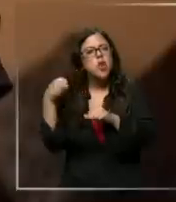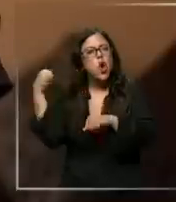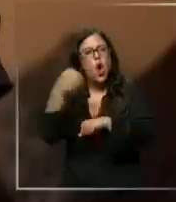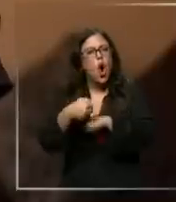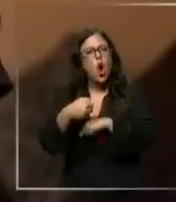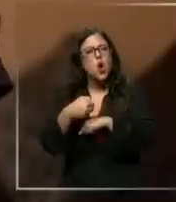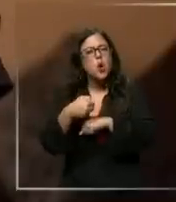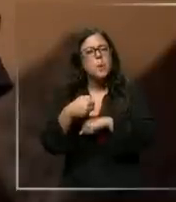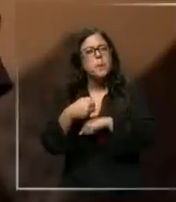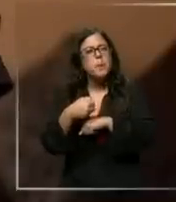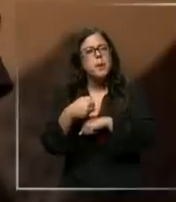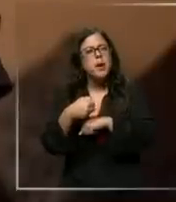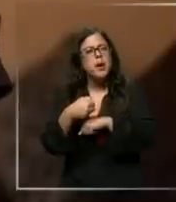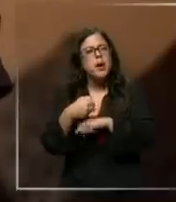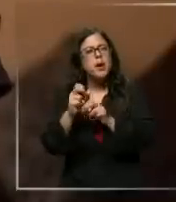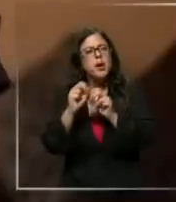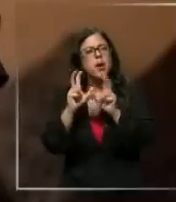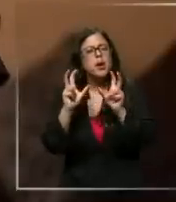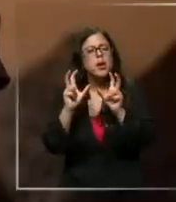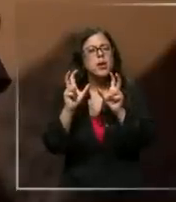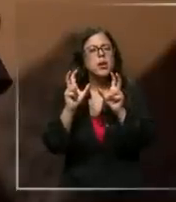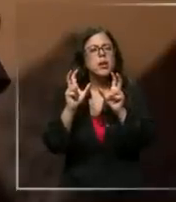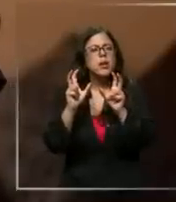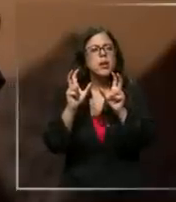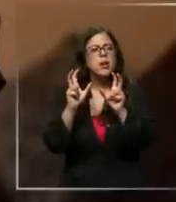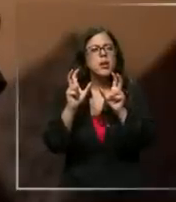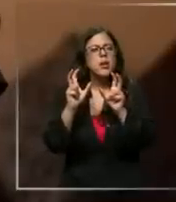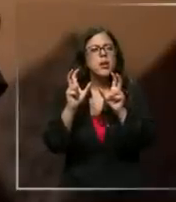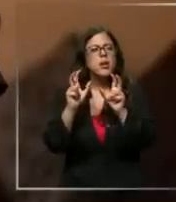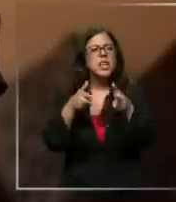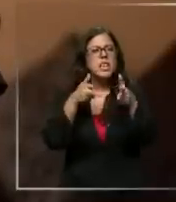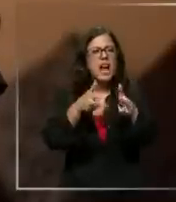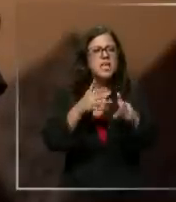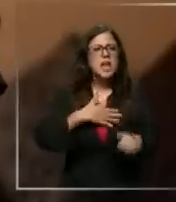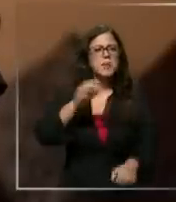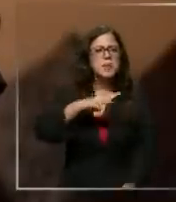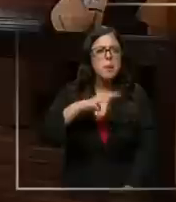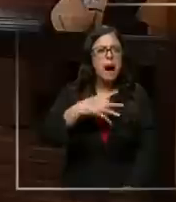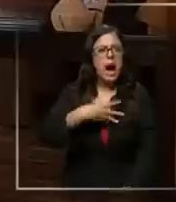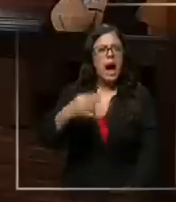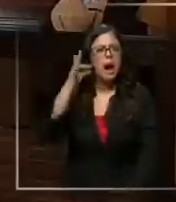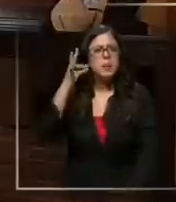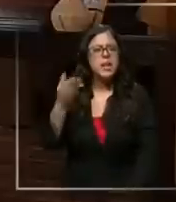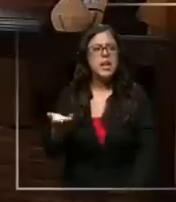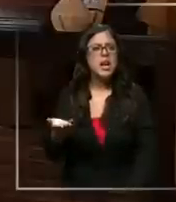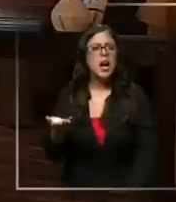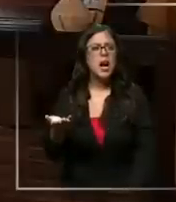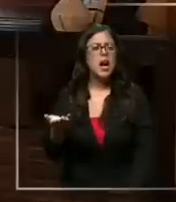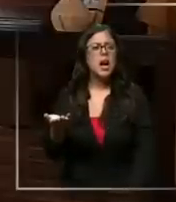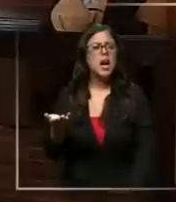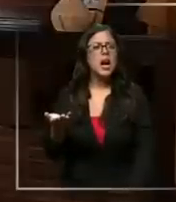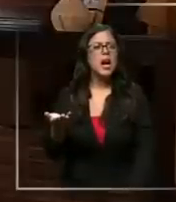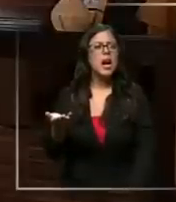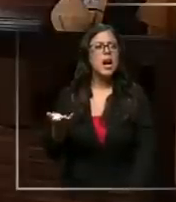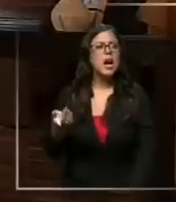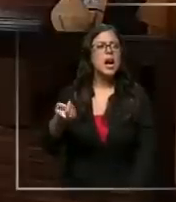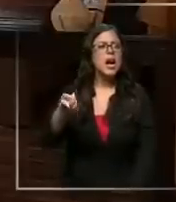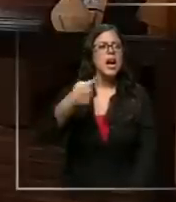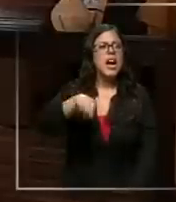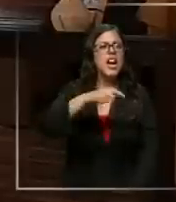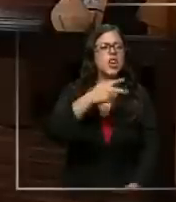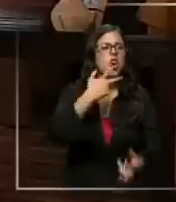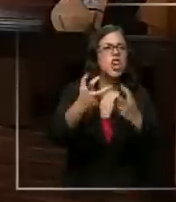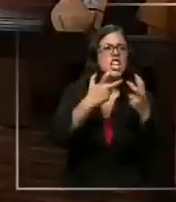y sentí ya que estaba amenazando a mi mamá a mi hija gritaban policía joya